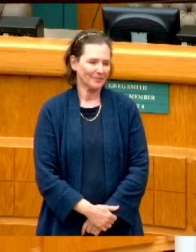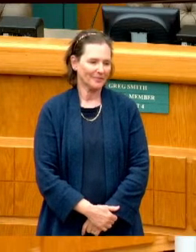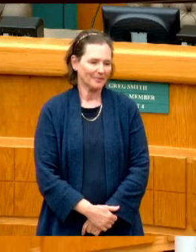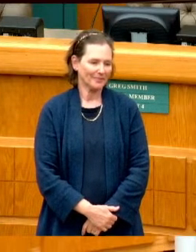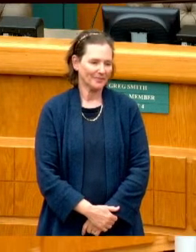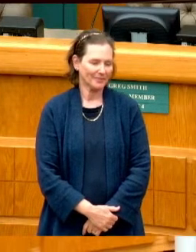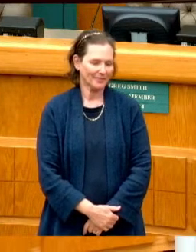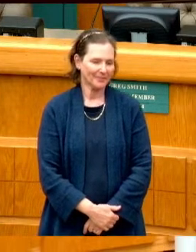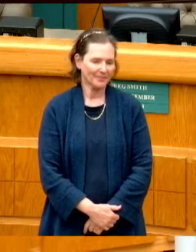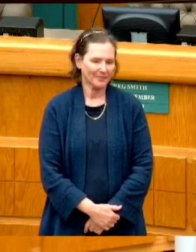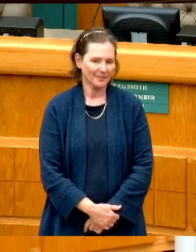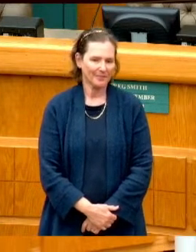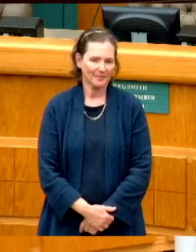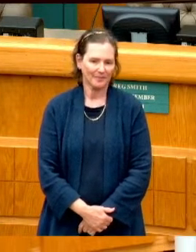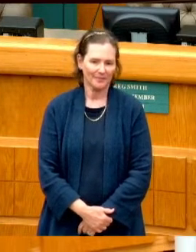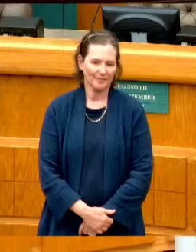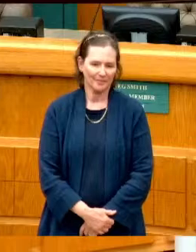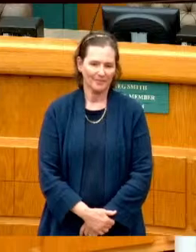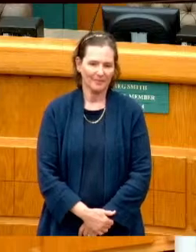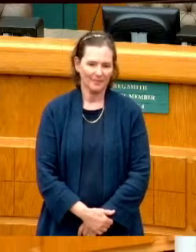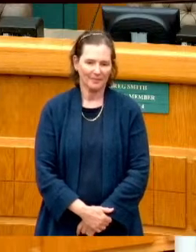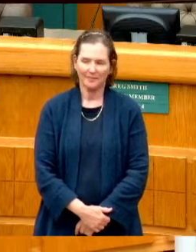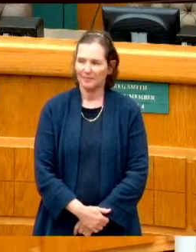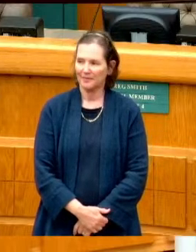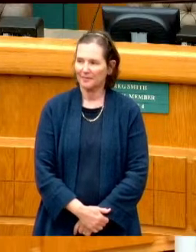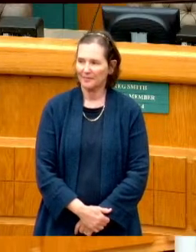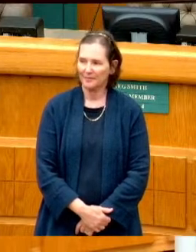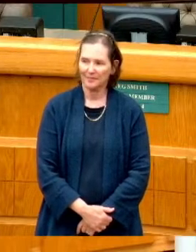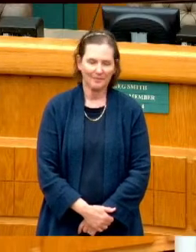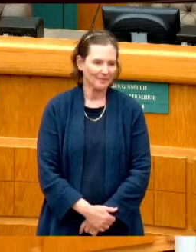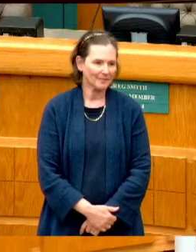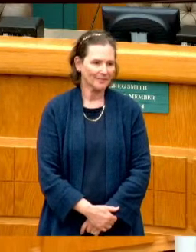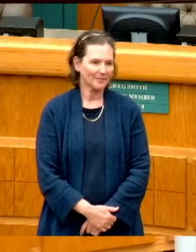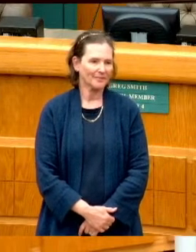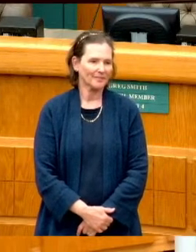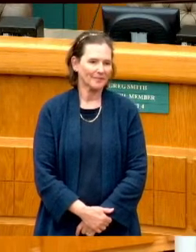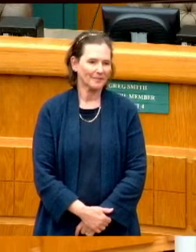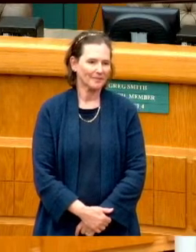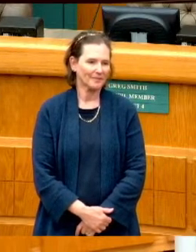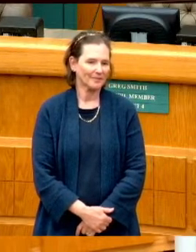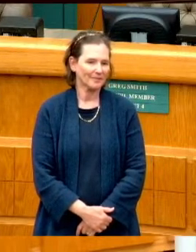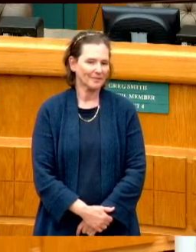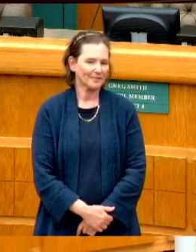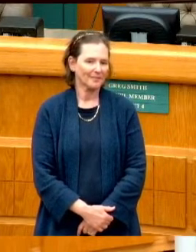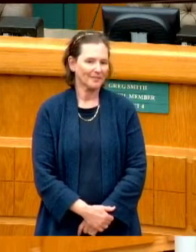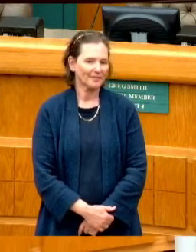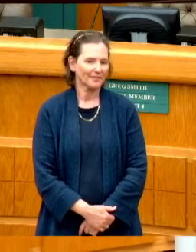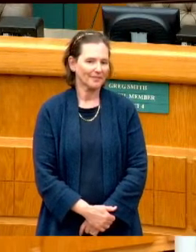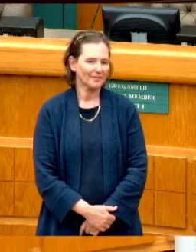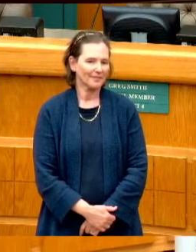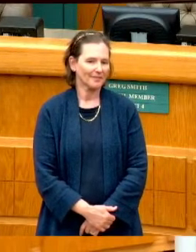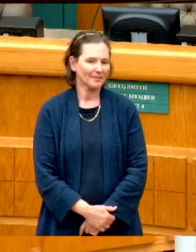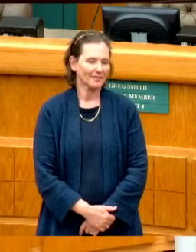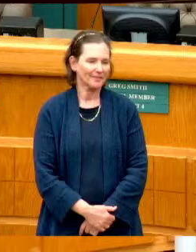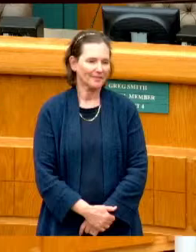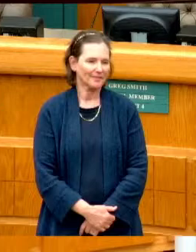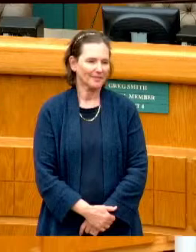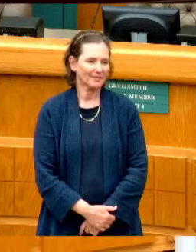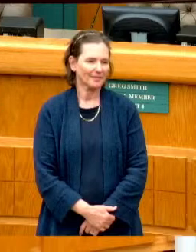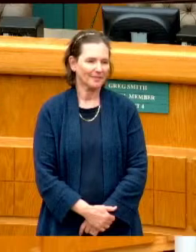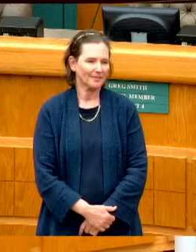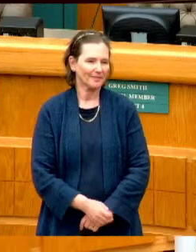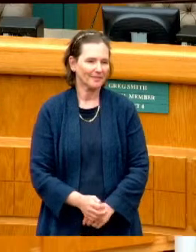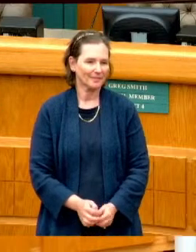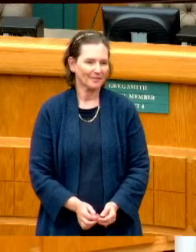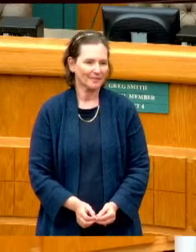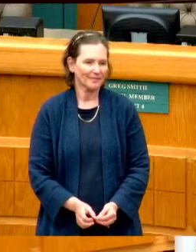39,253 casos. Entre otras noticias, de las más importantes, la vacuna contra el COVID ya está disponible a cualquier persona. Dependiendo